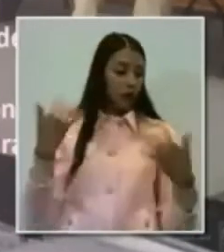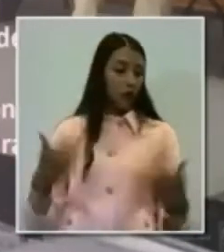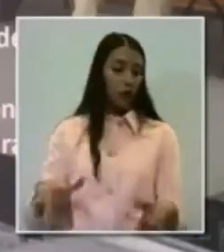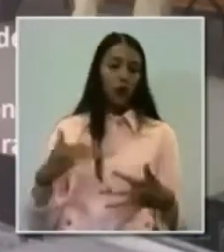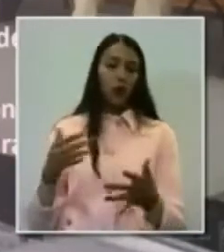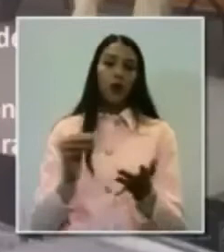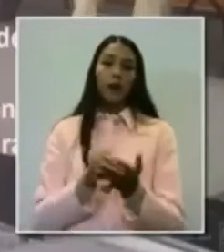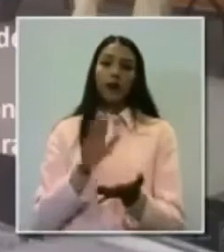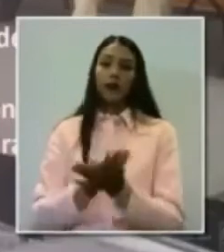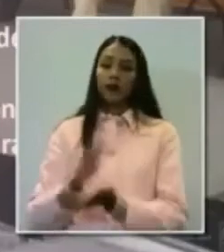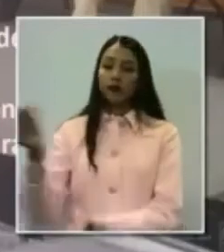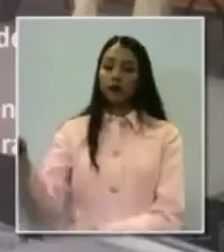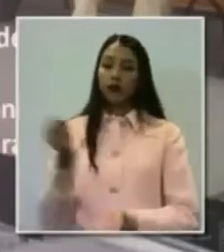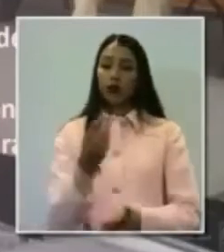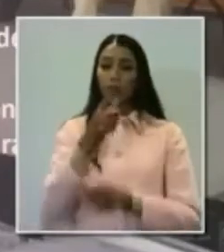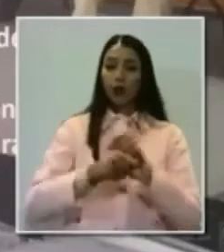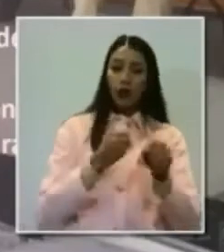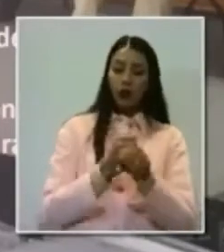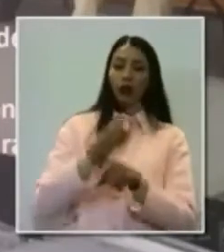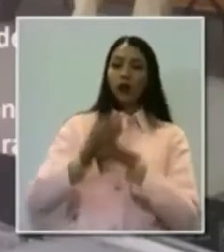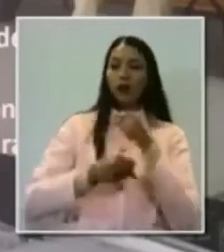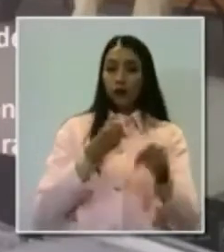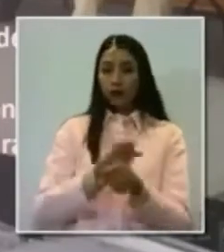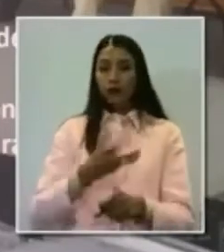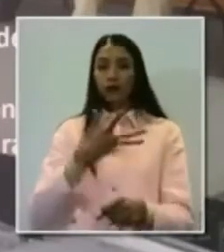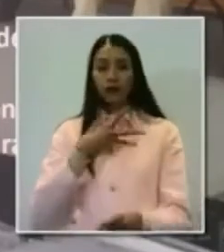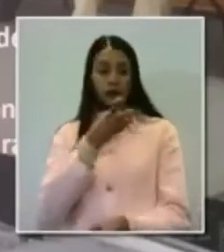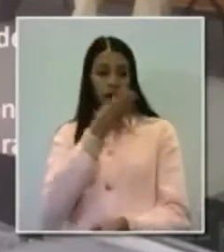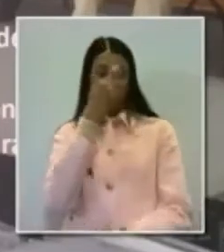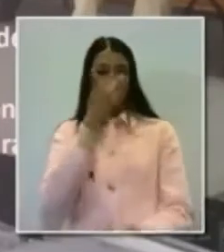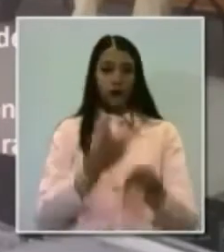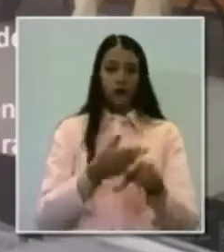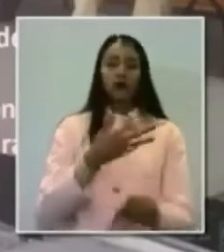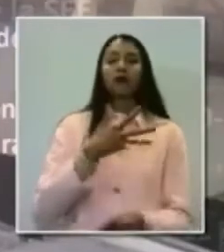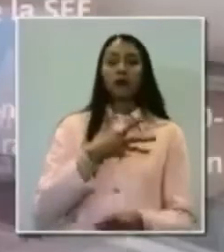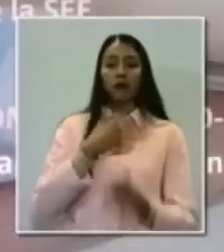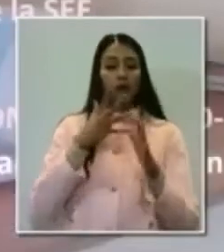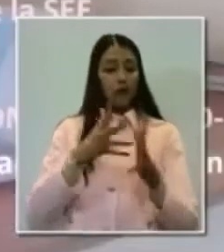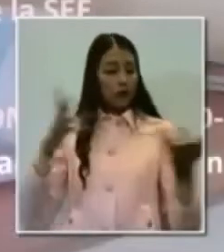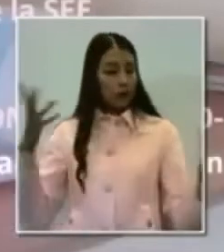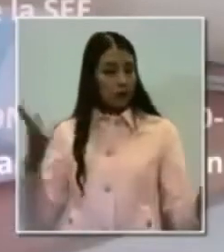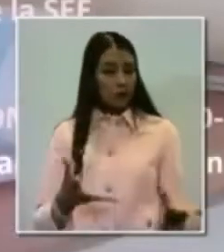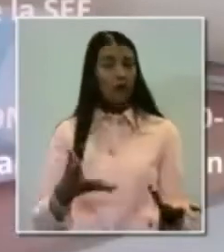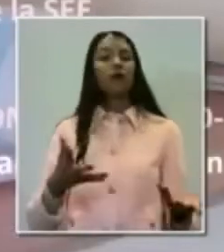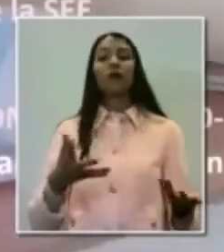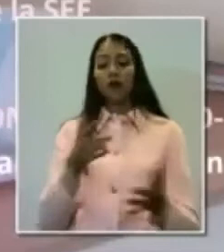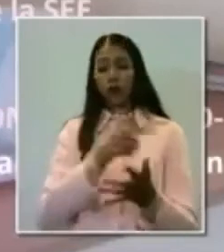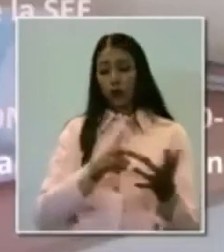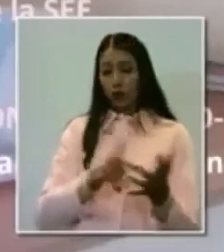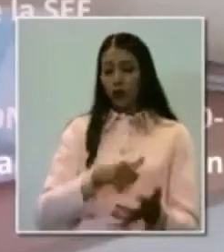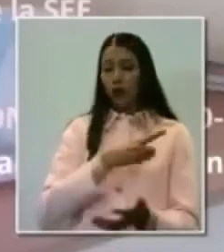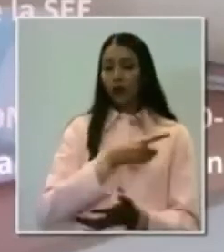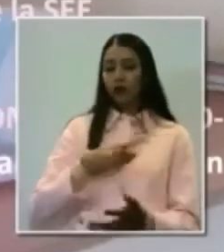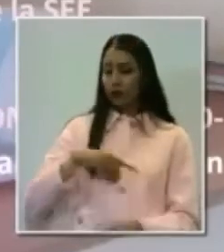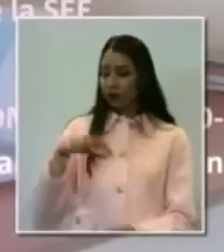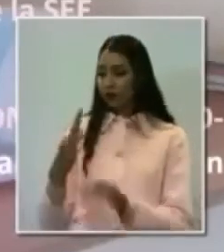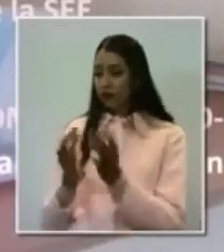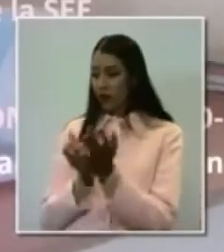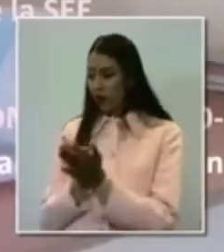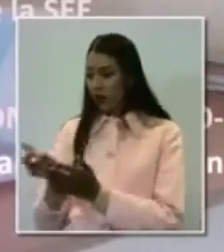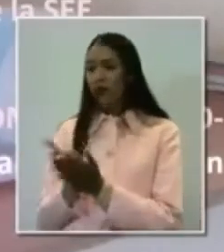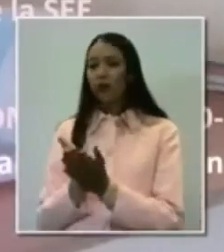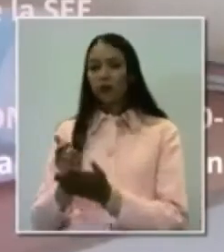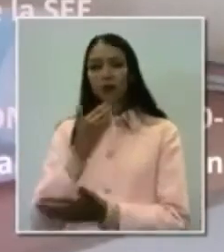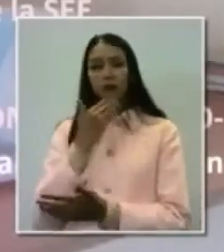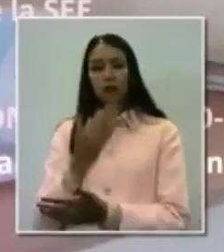de presupuesto que año con año recibe, esa es la gran responsabilidad que tenemos, que llegue a donde tiene que ser, que se aplique de la manera correcta,